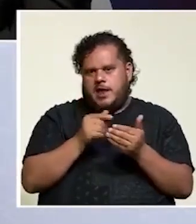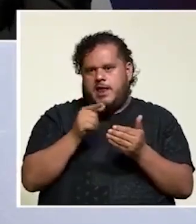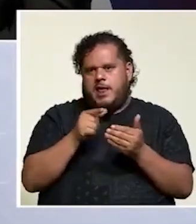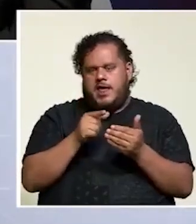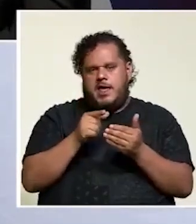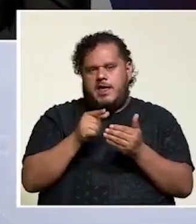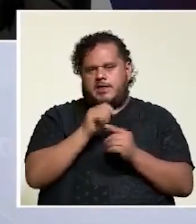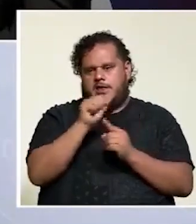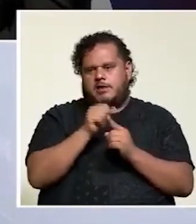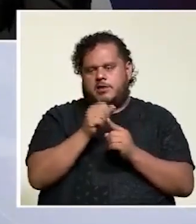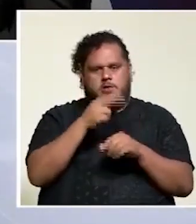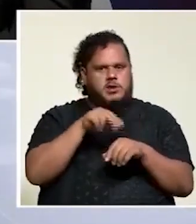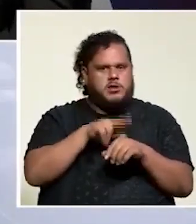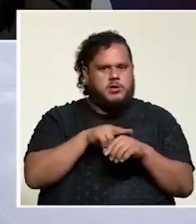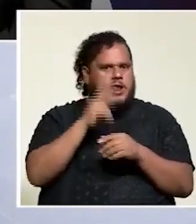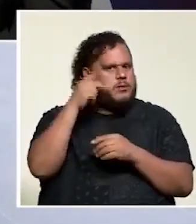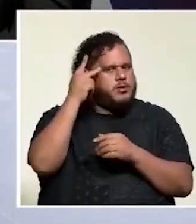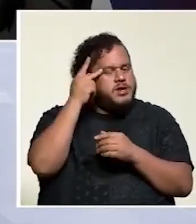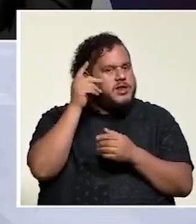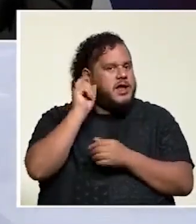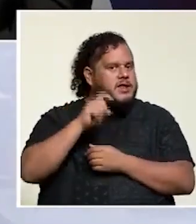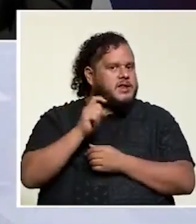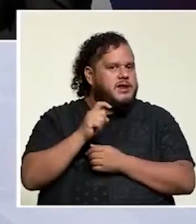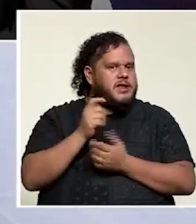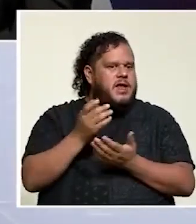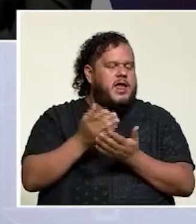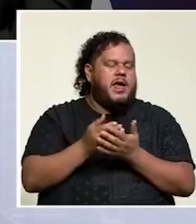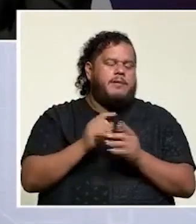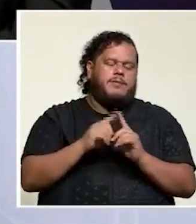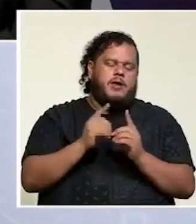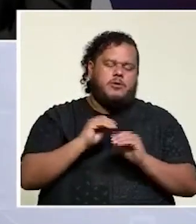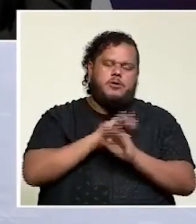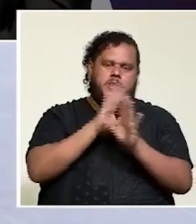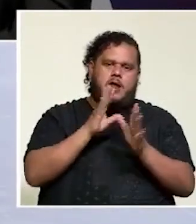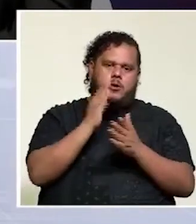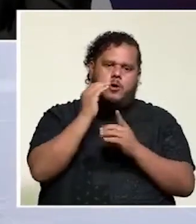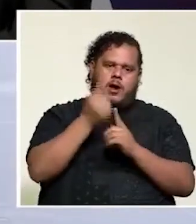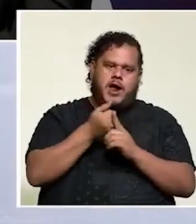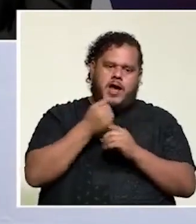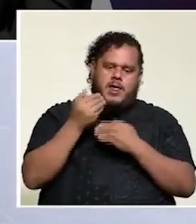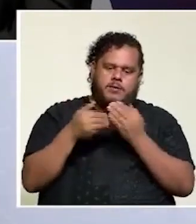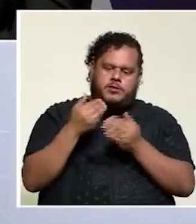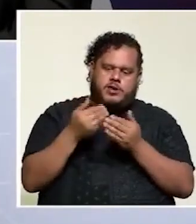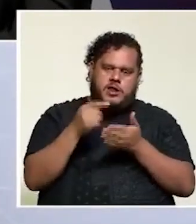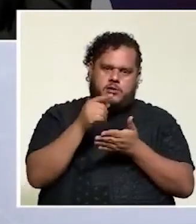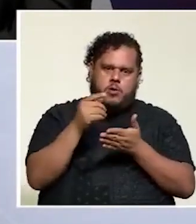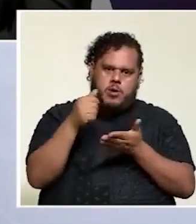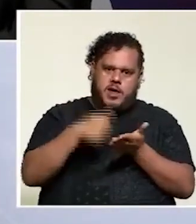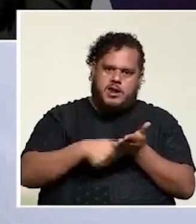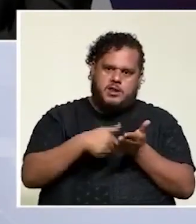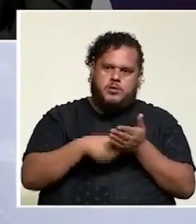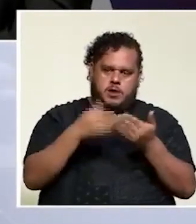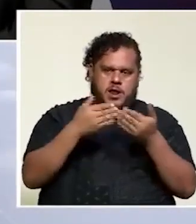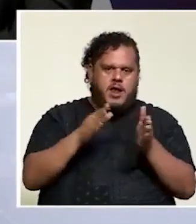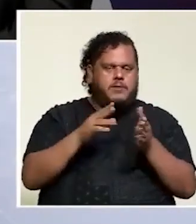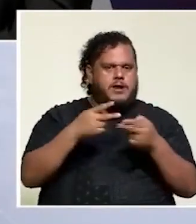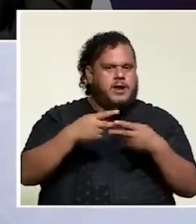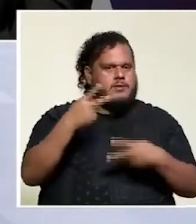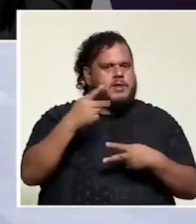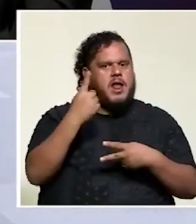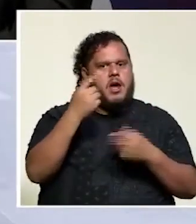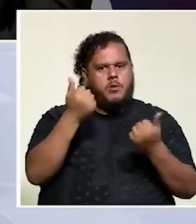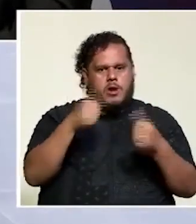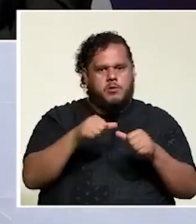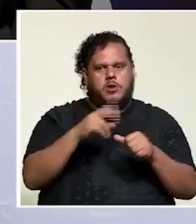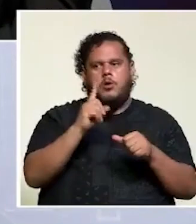consenso nacional político que se requiere, aunque por supuesto cada proceso electoral abre la ventana a un